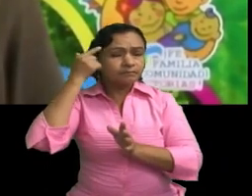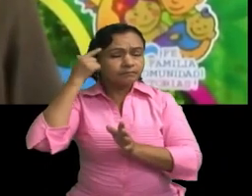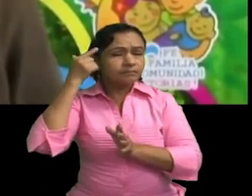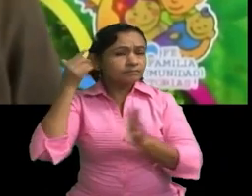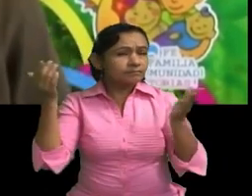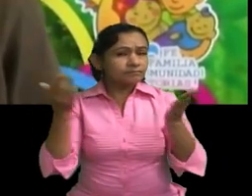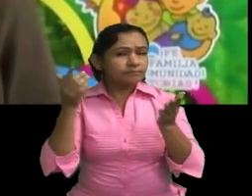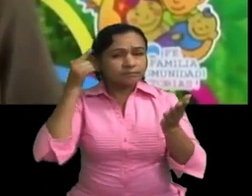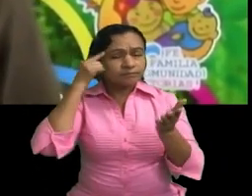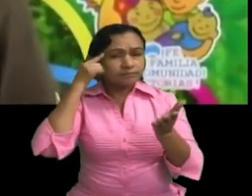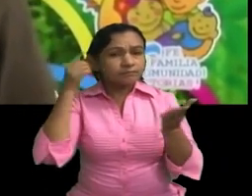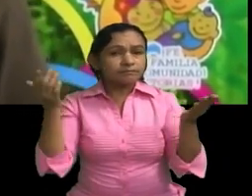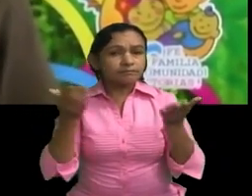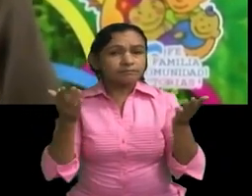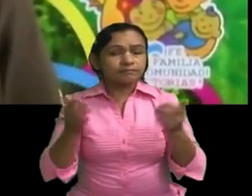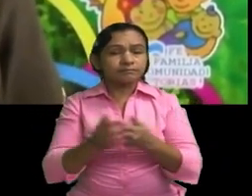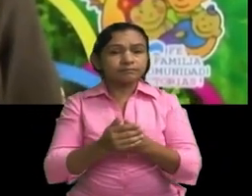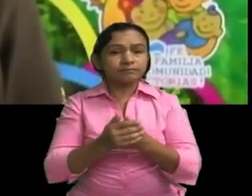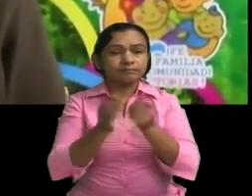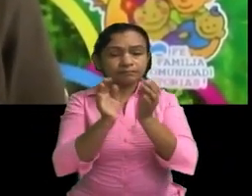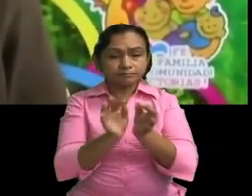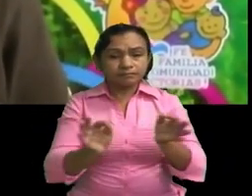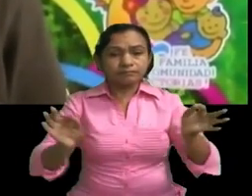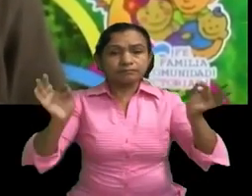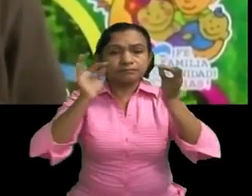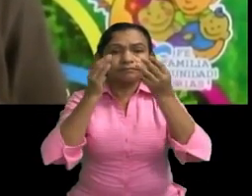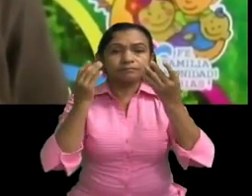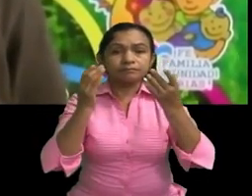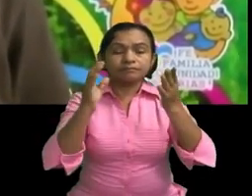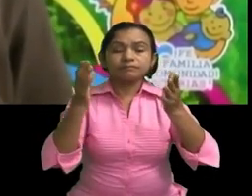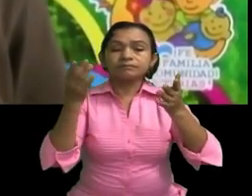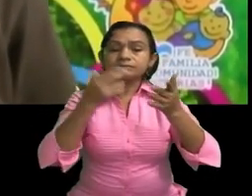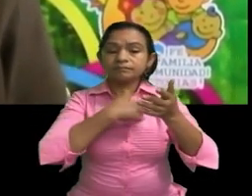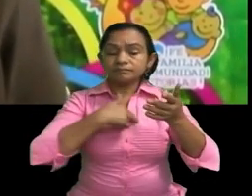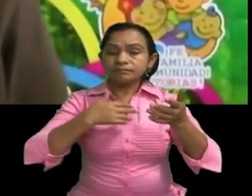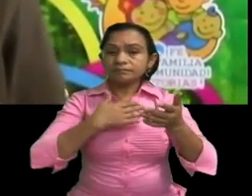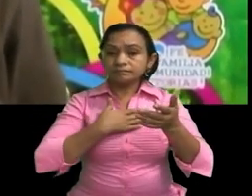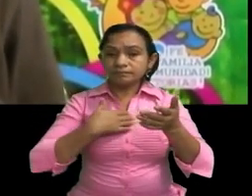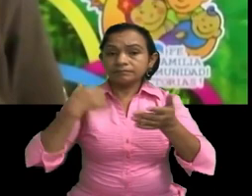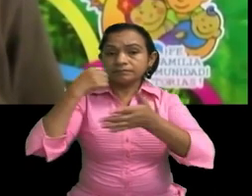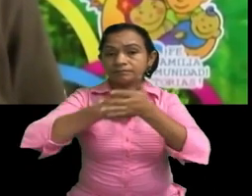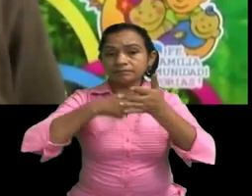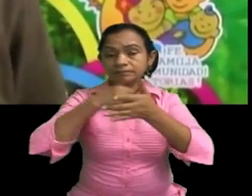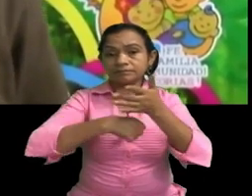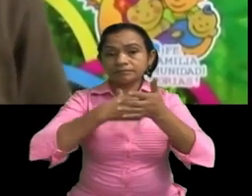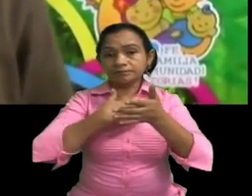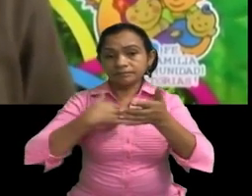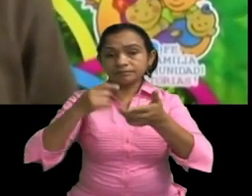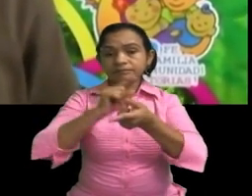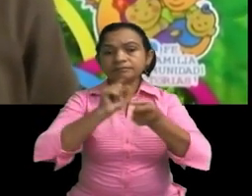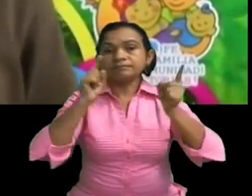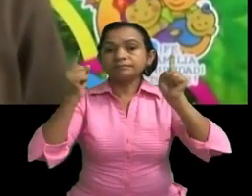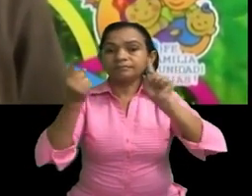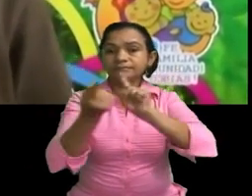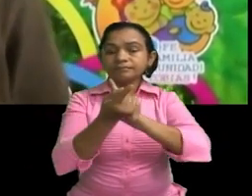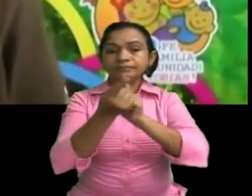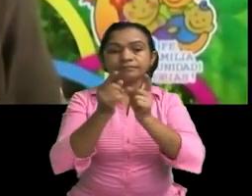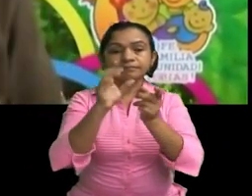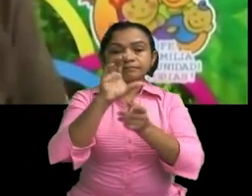como elementos importantes para fortalecer el tema de la transformación de